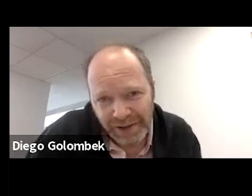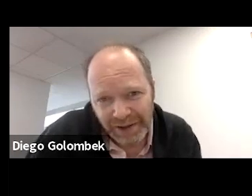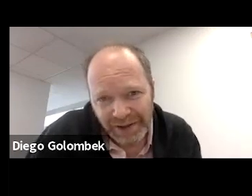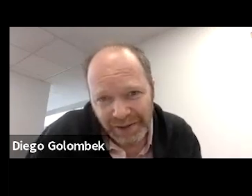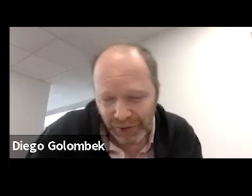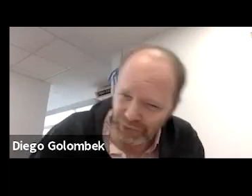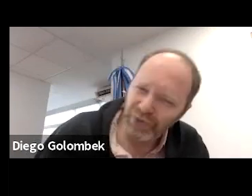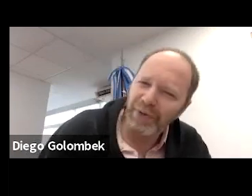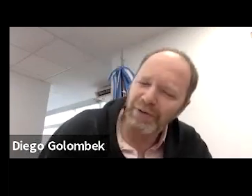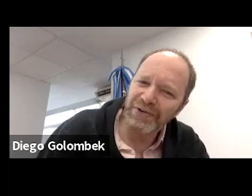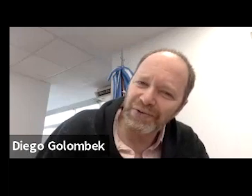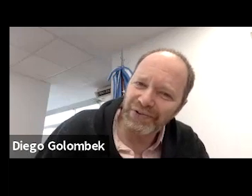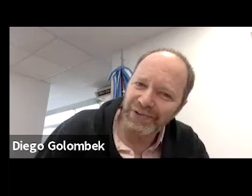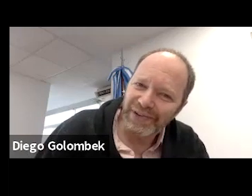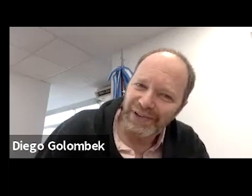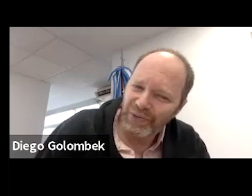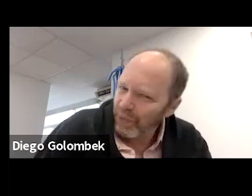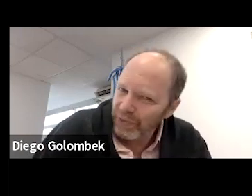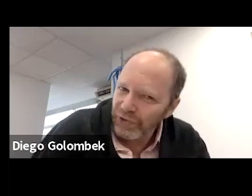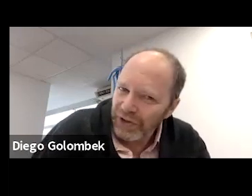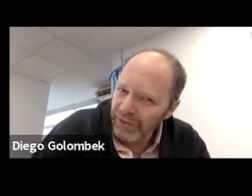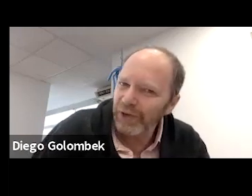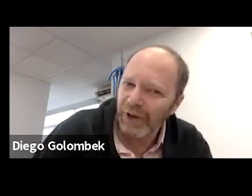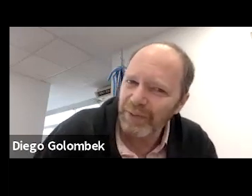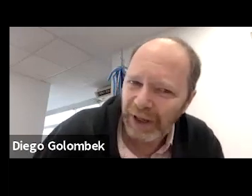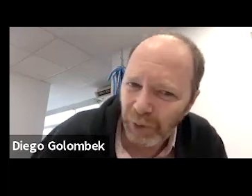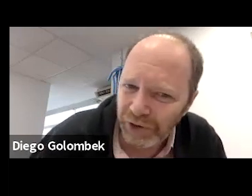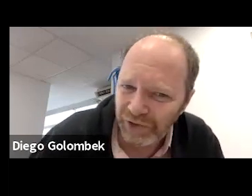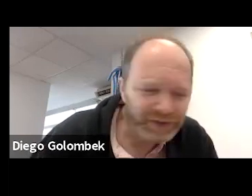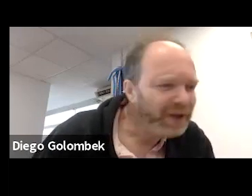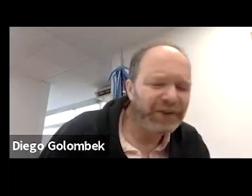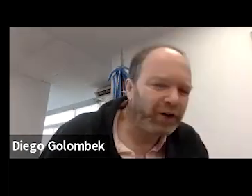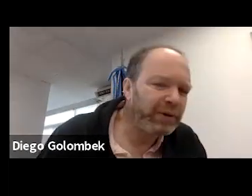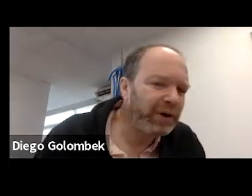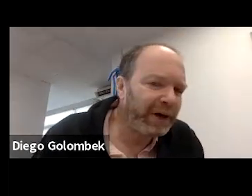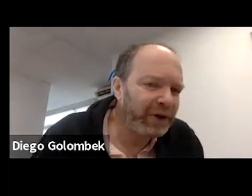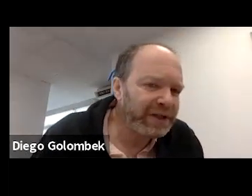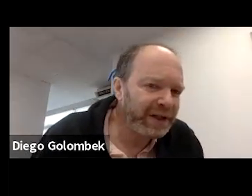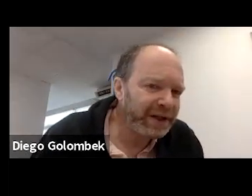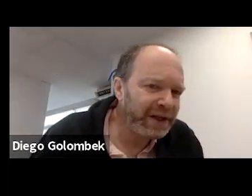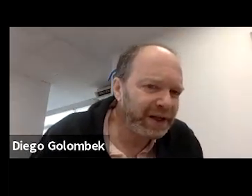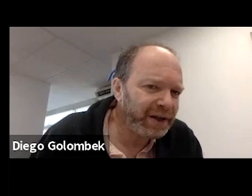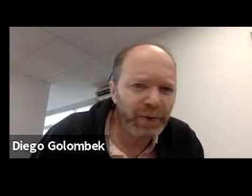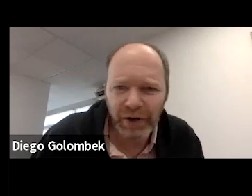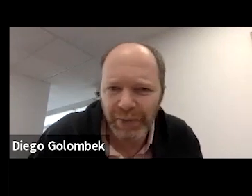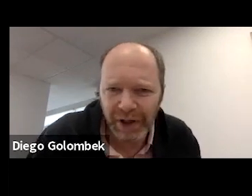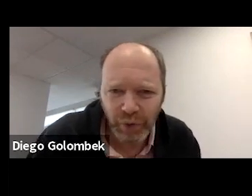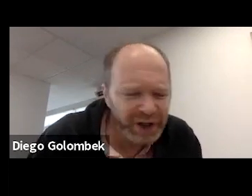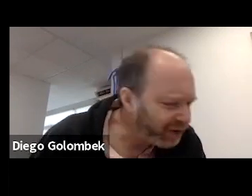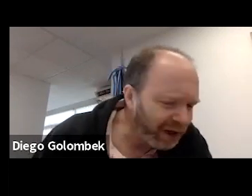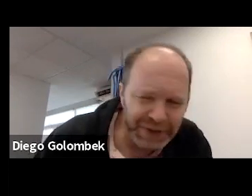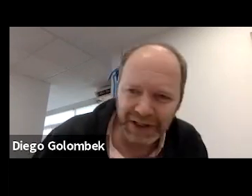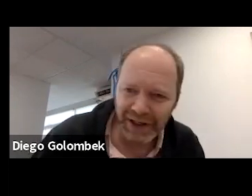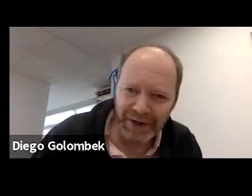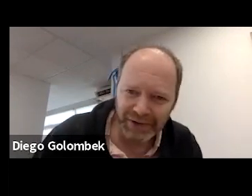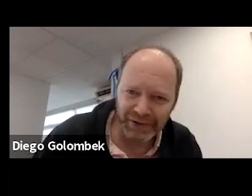velocidad. Bueno, no es un experimento eso. Es un experimento científico que vale para hipótesis. Será lo mismo en la mano derecha que en la izquierda, igual en hombres que en